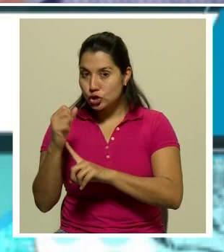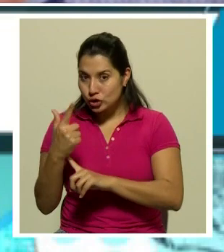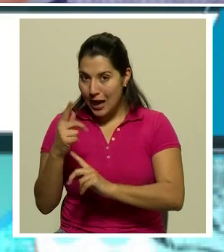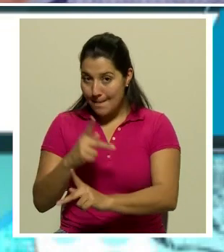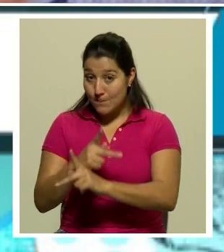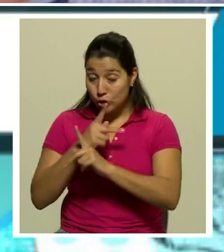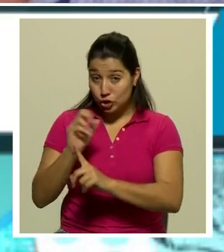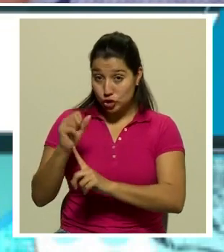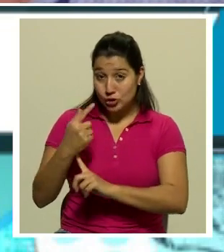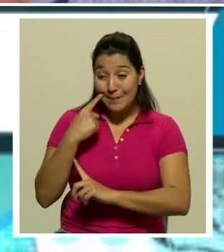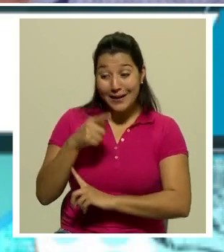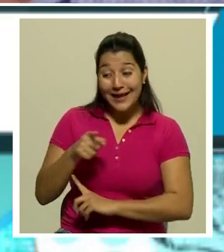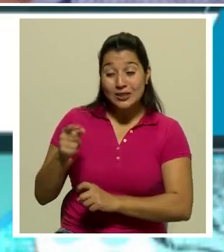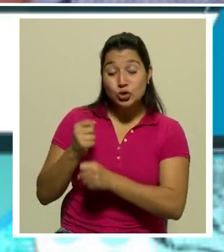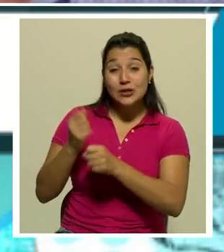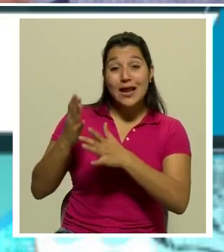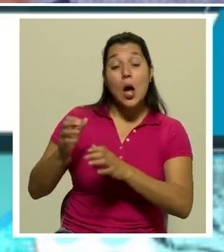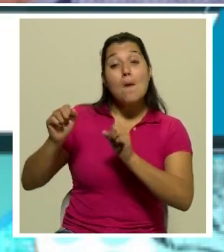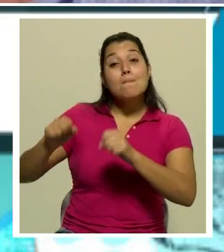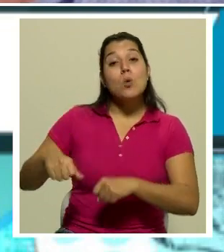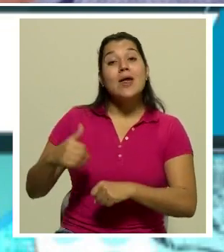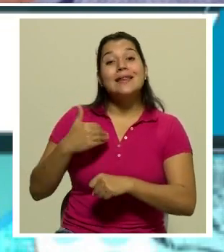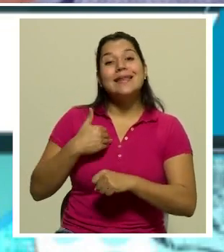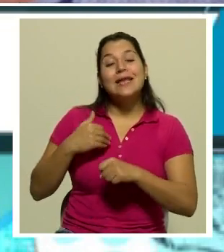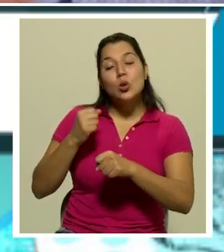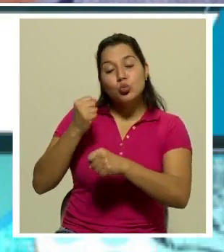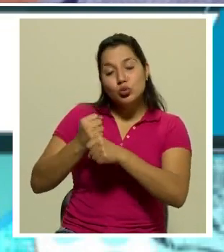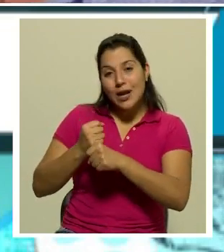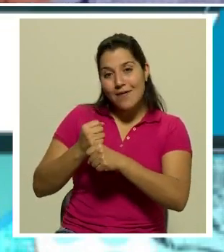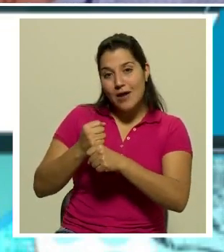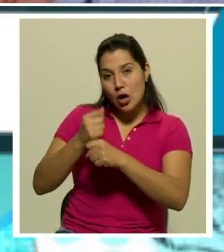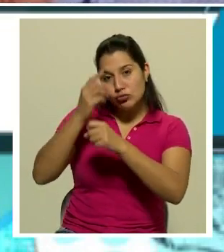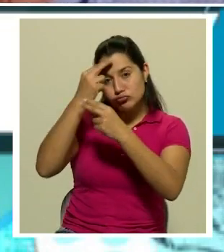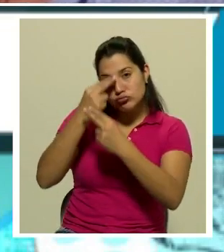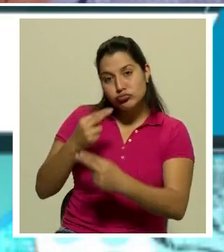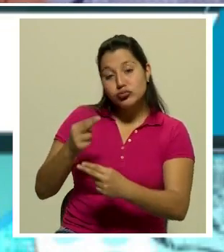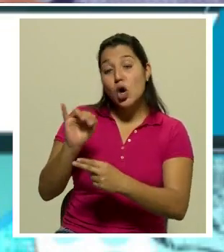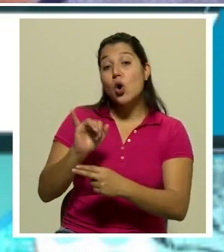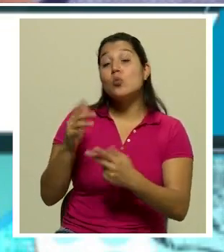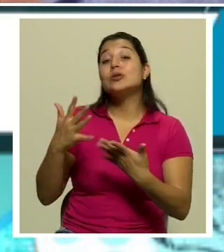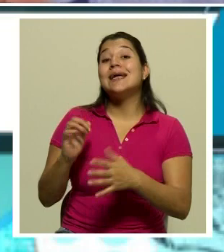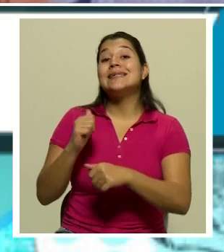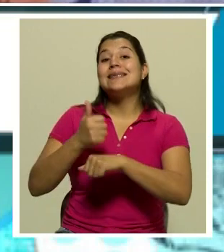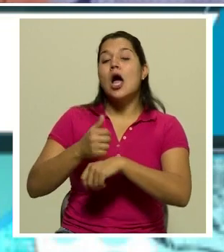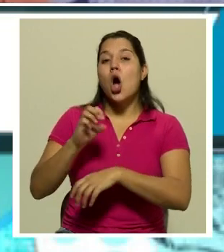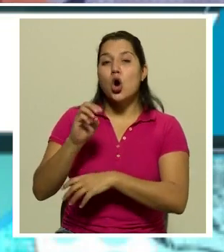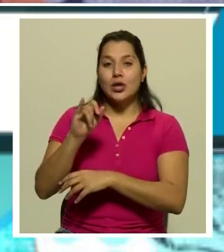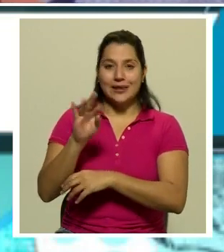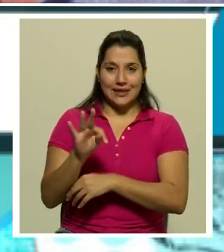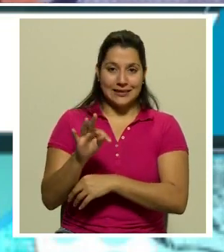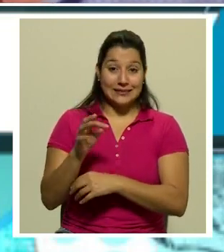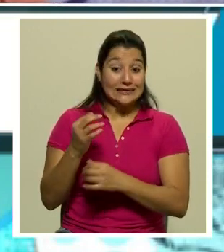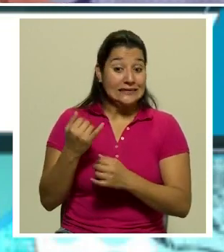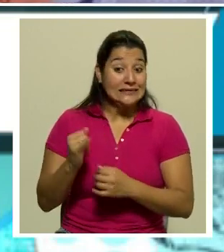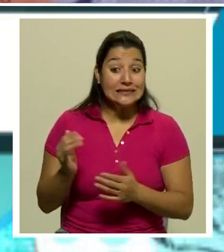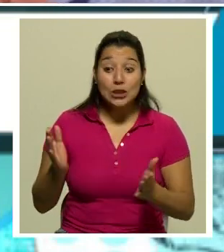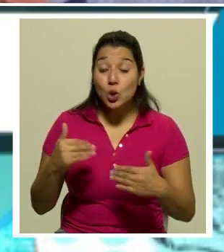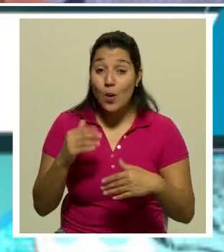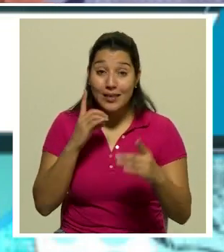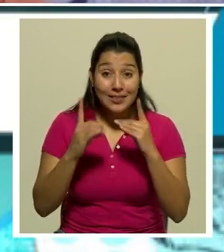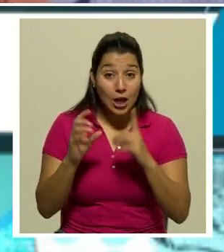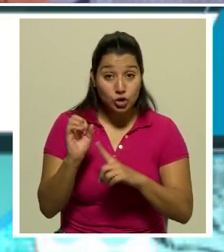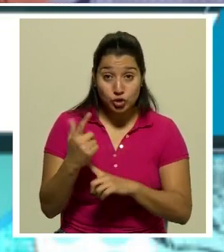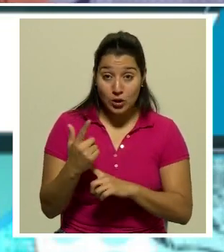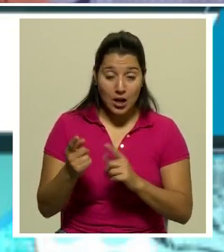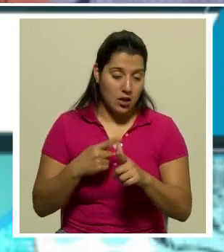para que estos trabajadores tengan un ambiente digno y un trabajo decente, como lo dice la OIT. Sin diálogo social no hay